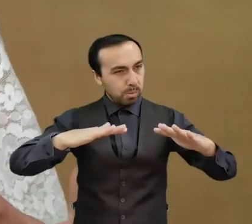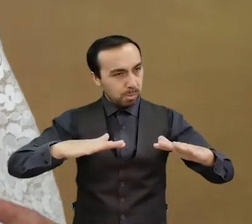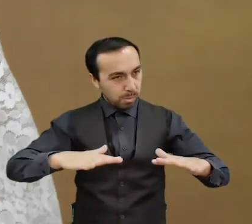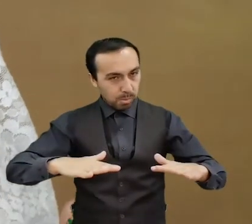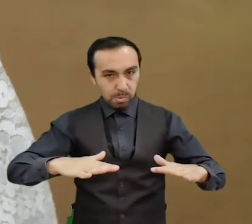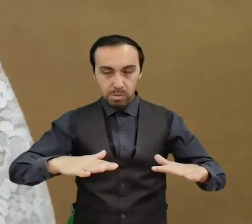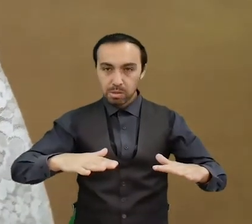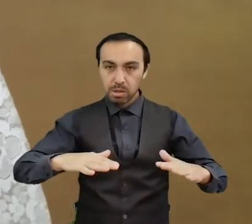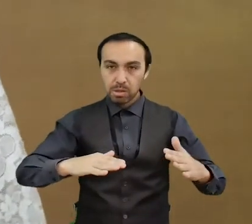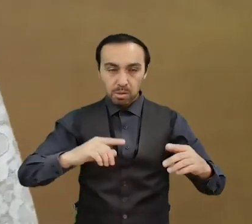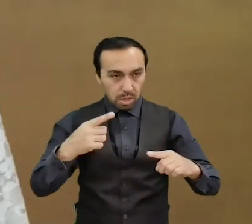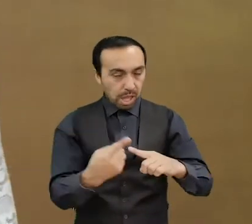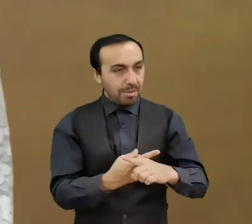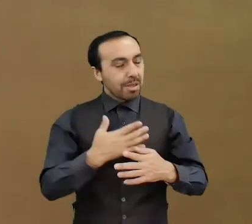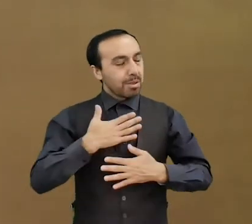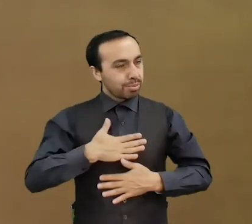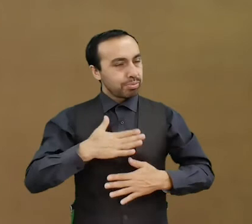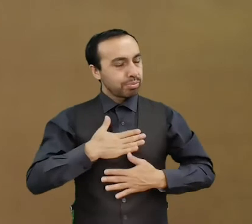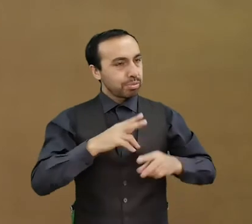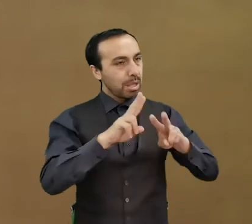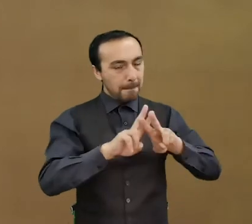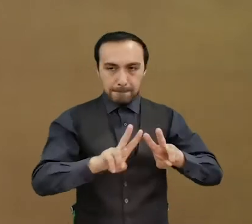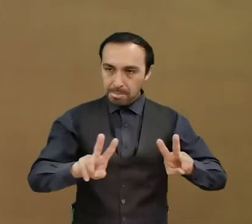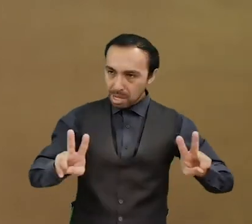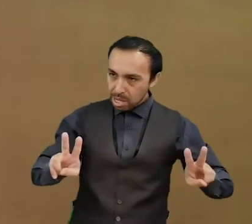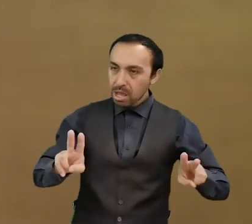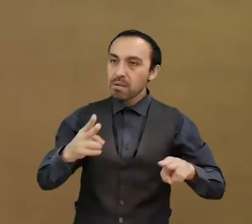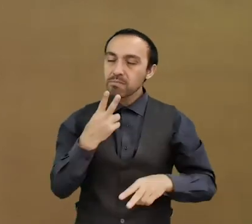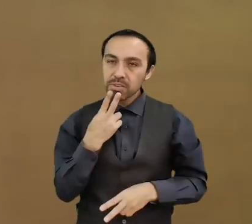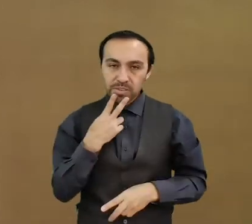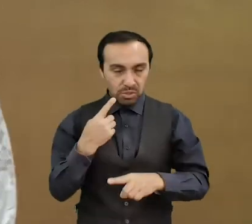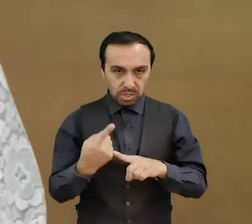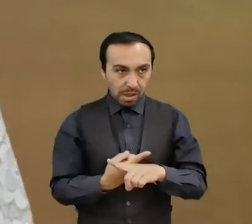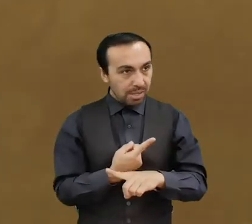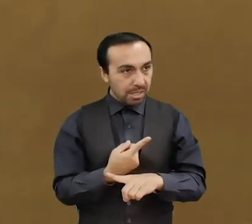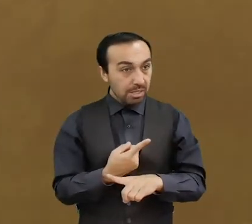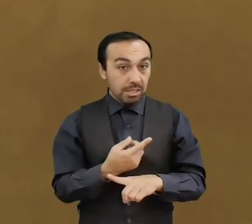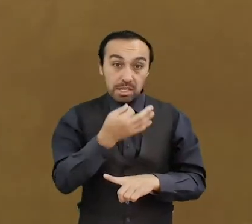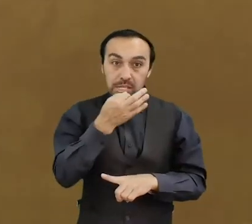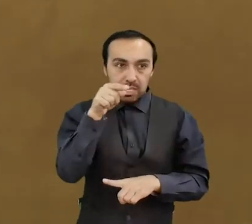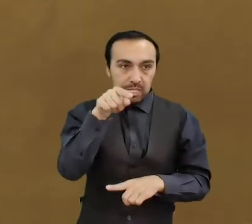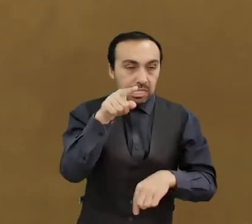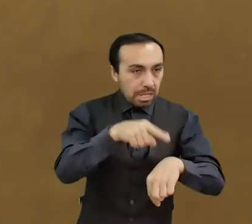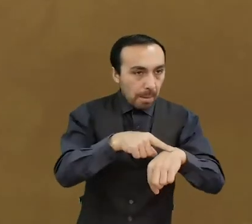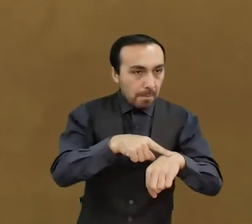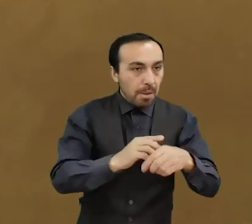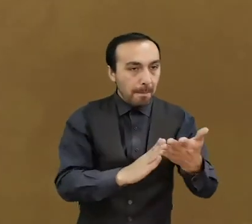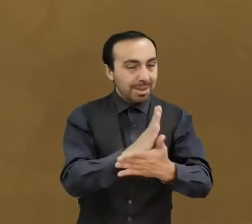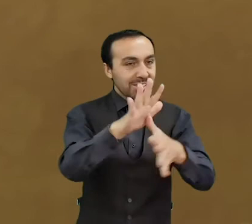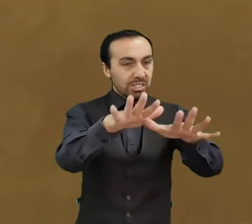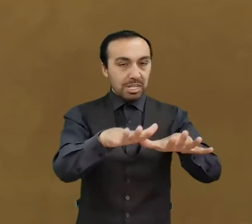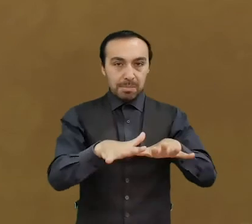y en paz cuentan que desde ese momento nació la